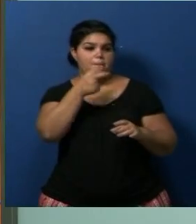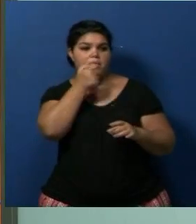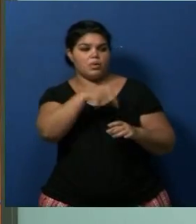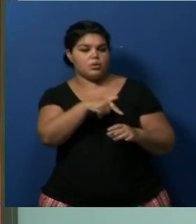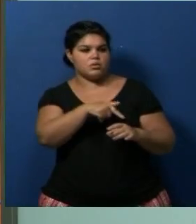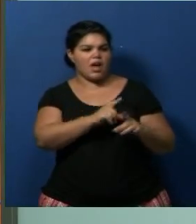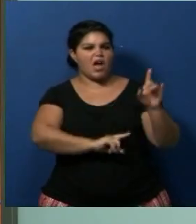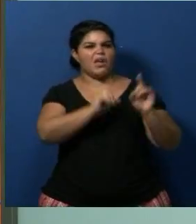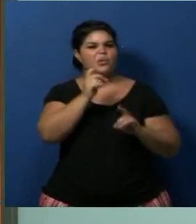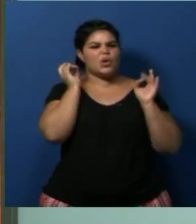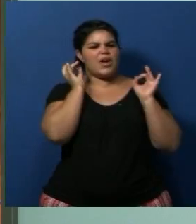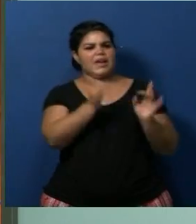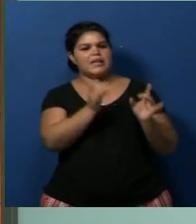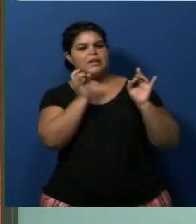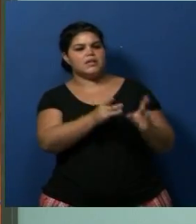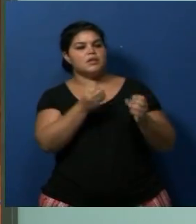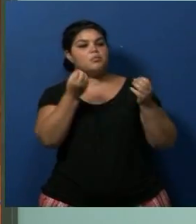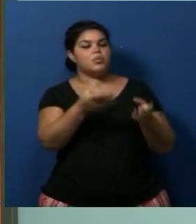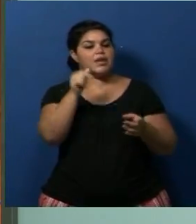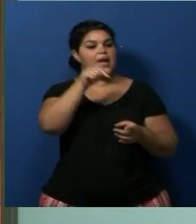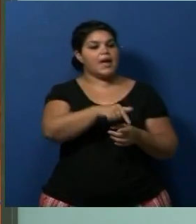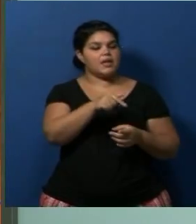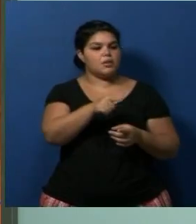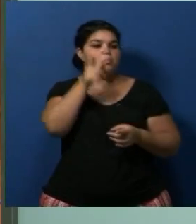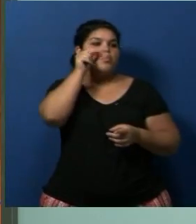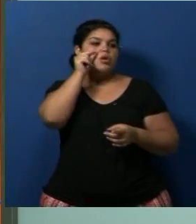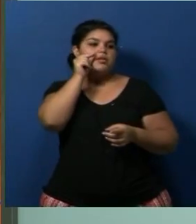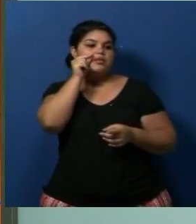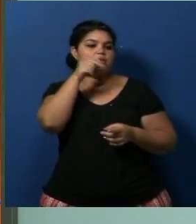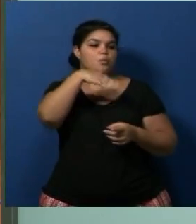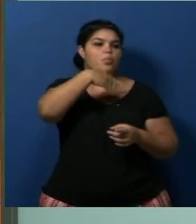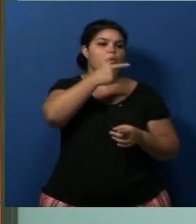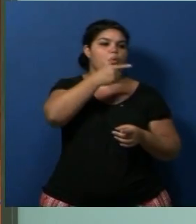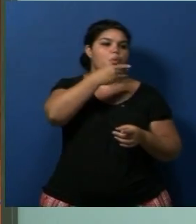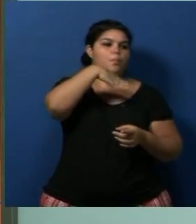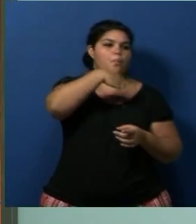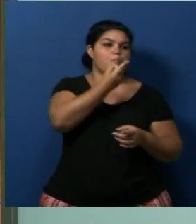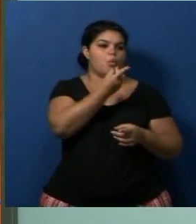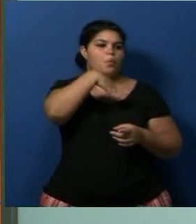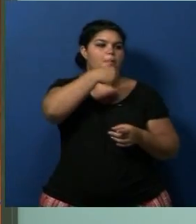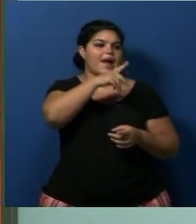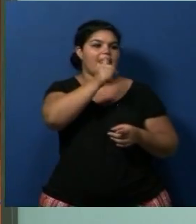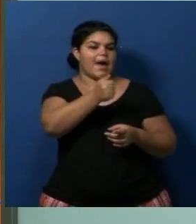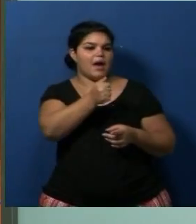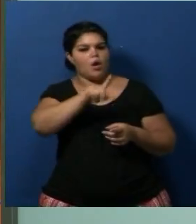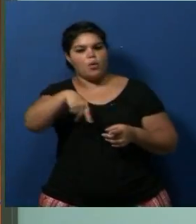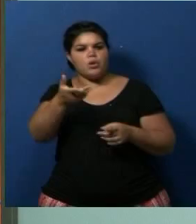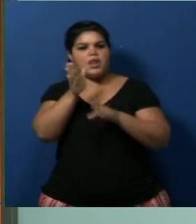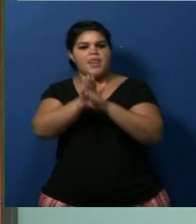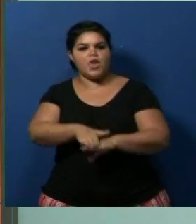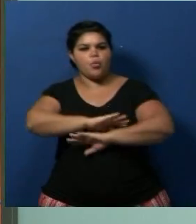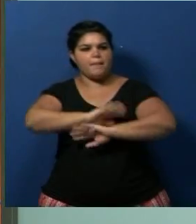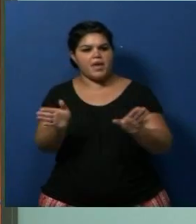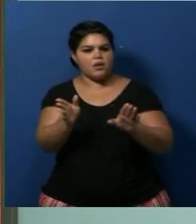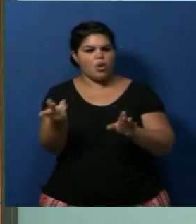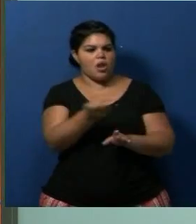crítica o le ponían un velo de la política sobre la diferenciación entre Mumalá y Ni Una Menos, que hoy se separaron y decidieron marchar en diferentes ámbitos,